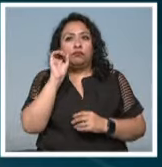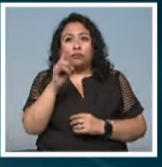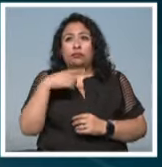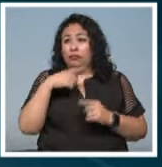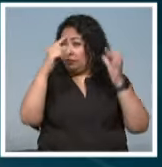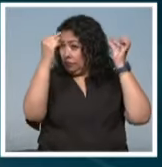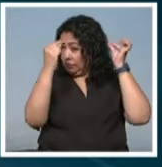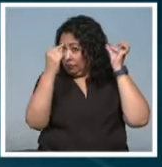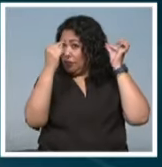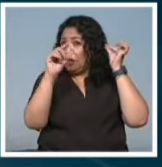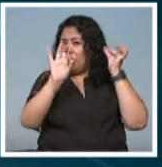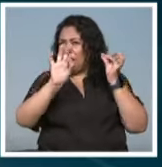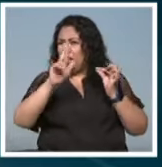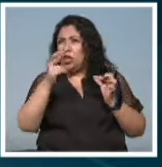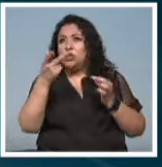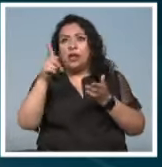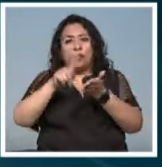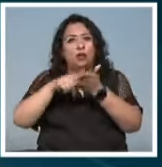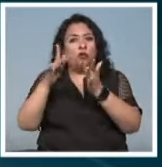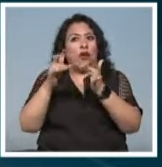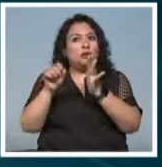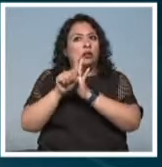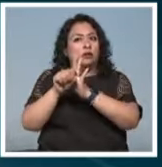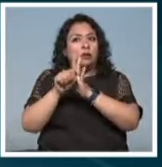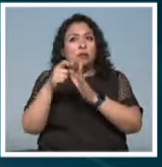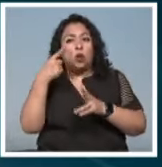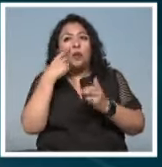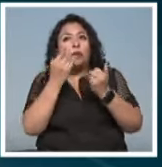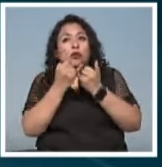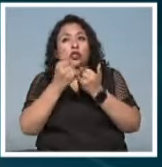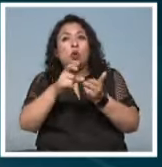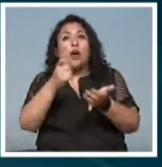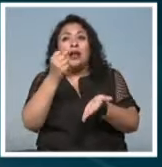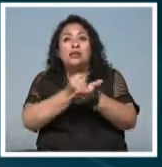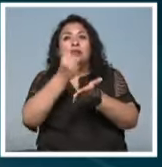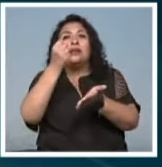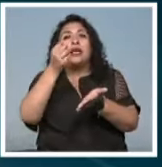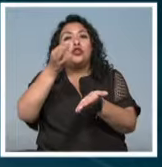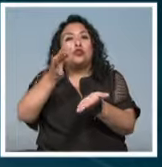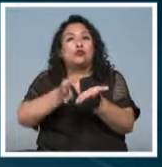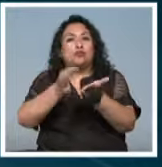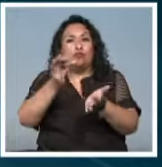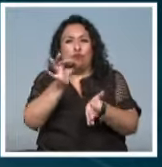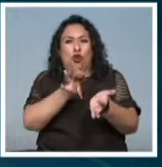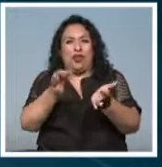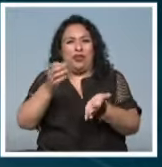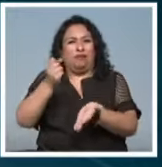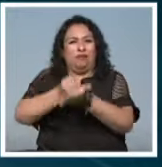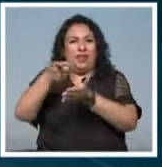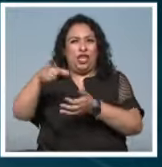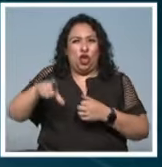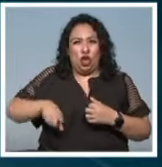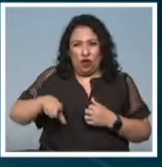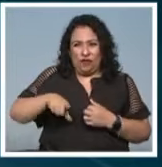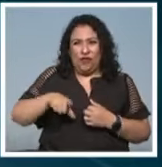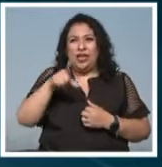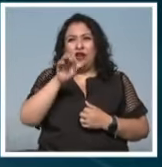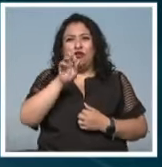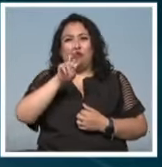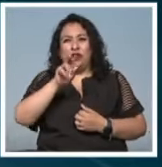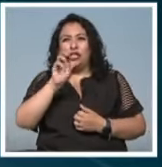gorros frigios son todo un símbolo en Francia y aparecen también en los sellos y monedas acuñadas por el Estado. La Friche